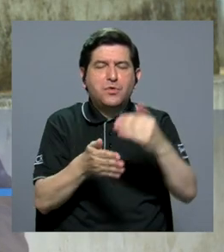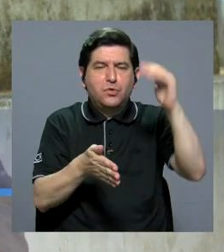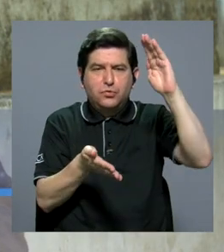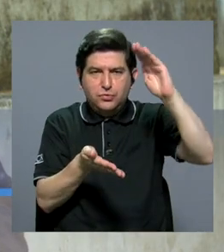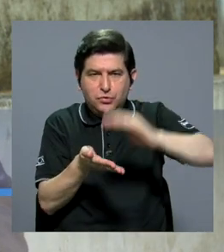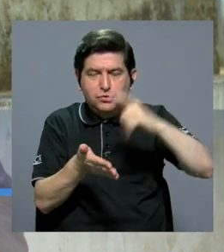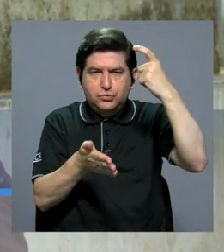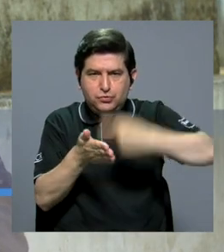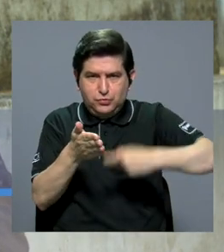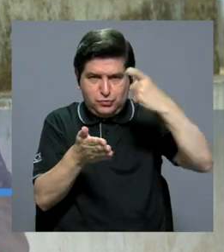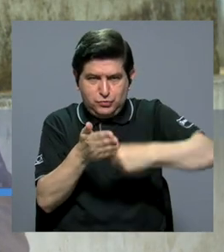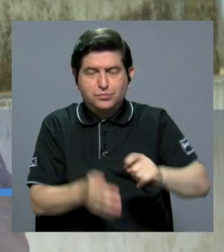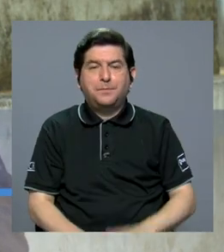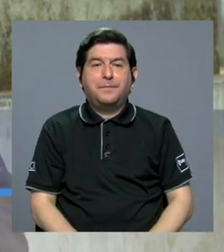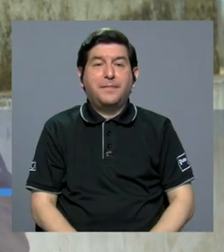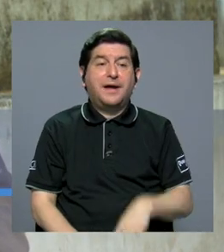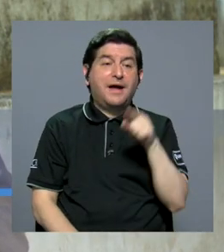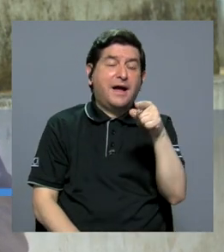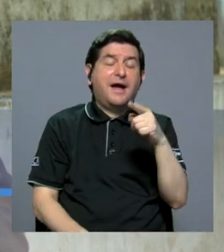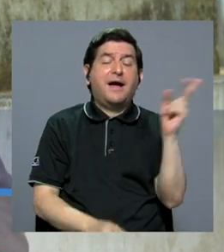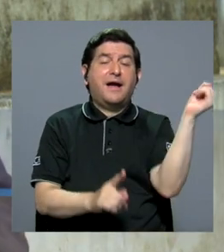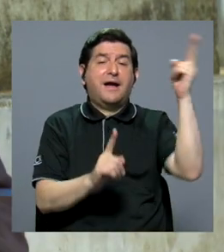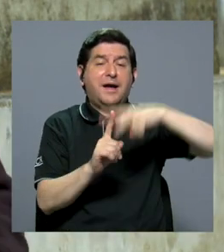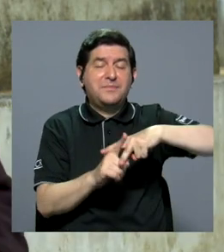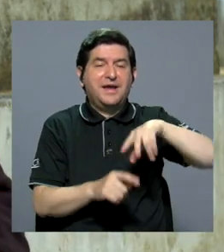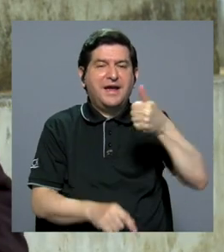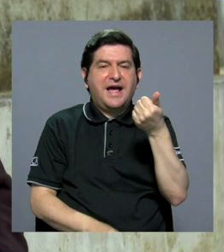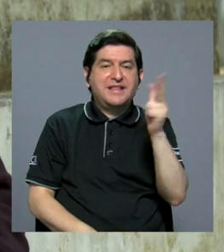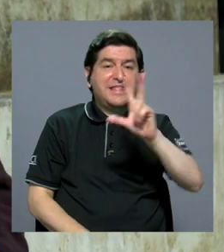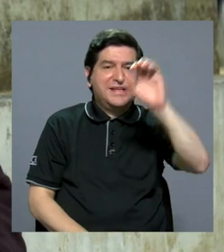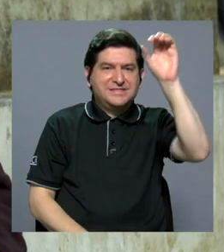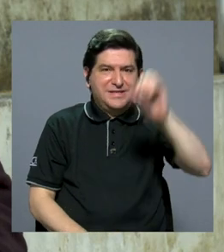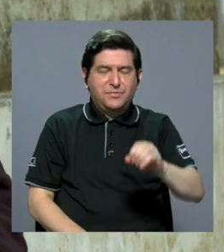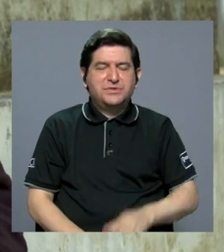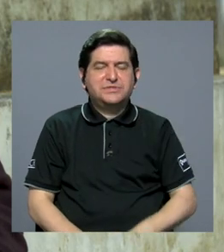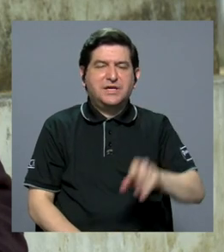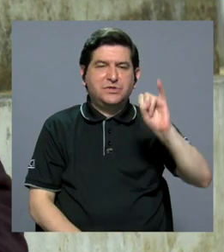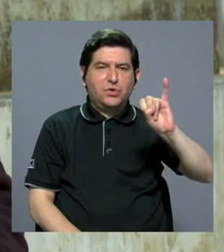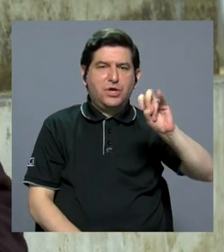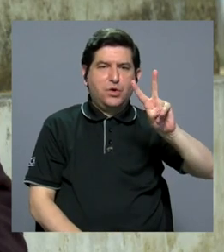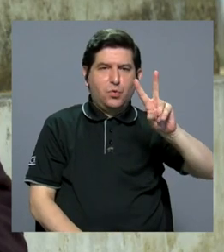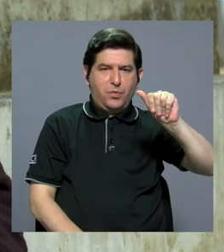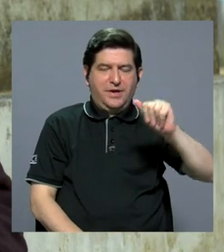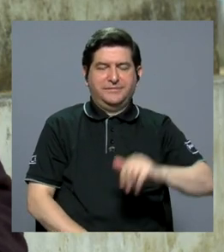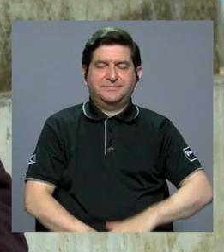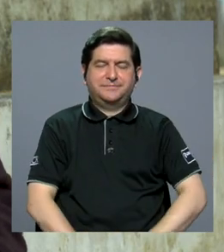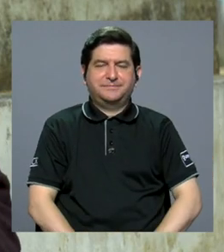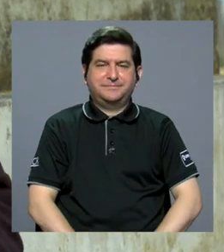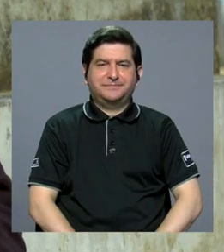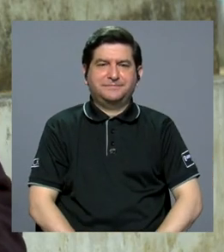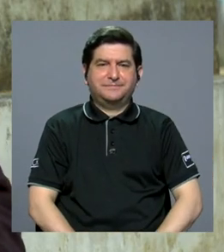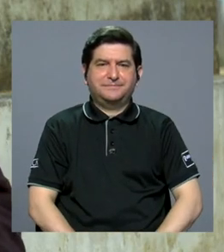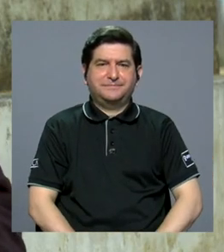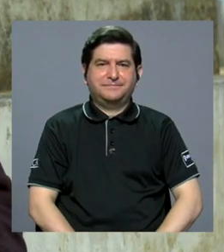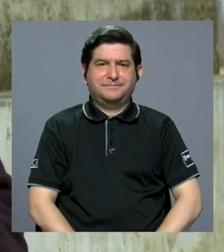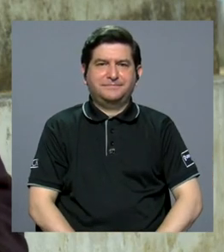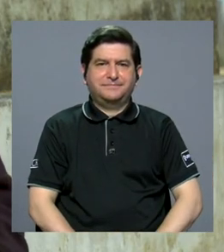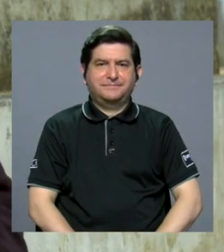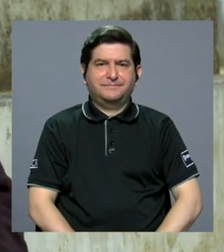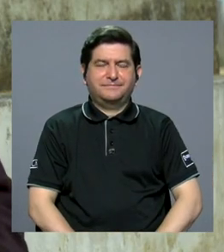básica tributaria se les aplica un 13% del IVA,